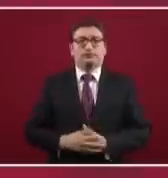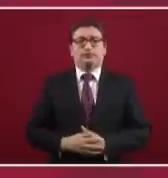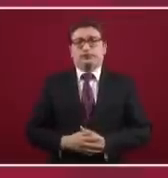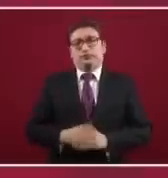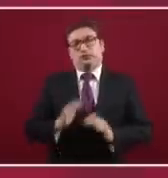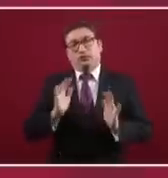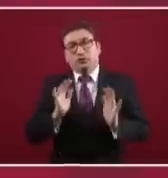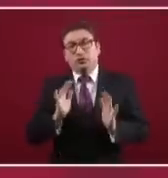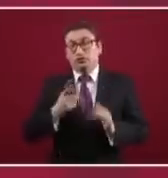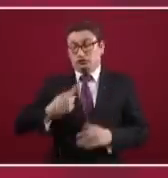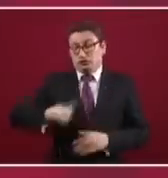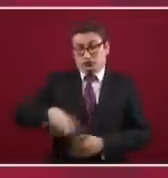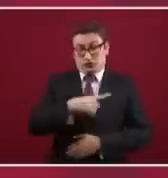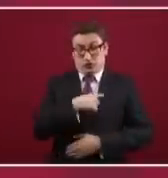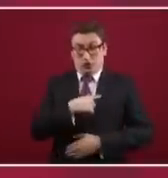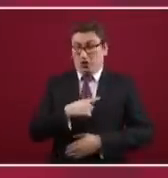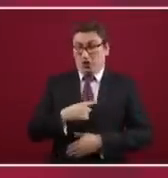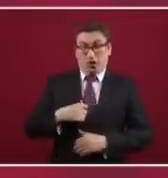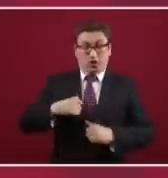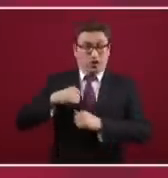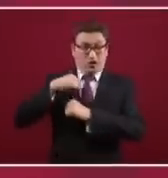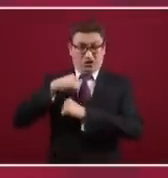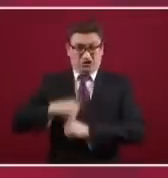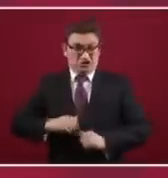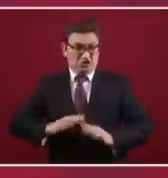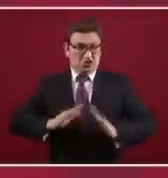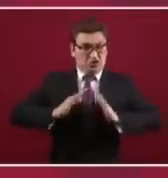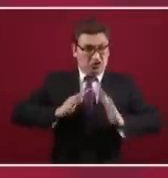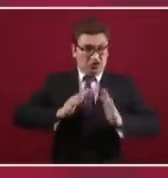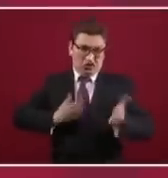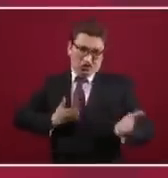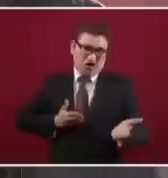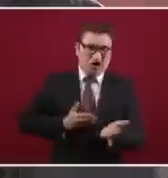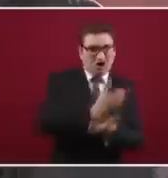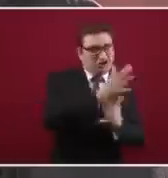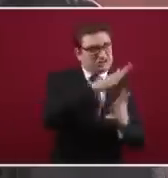que el uso de la fuerza, la guerra,